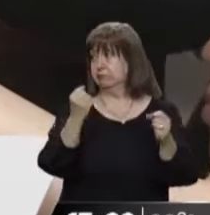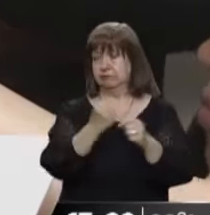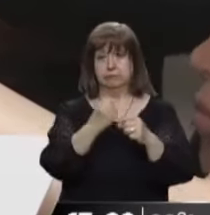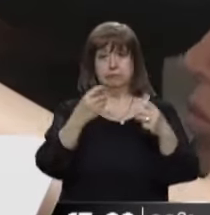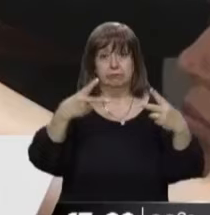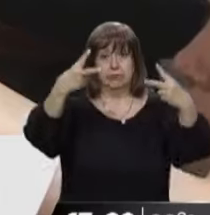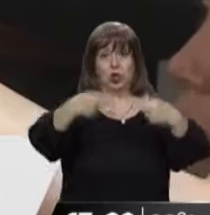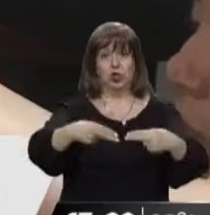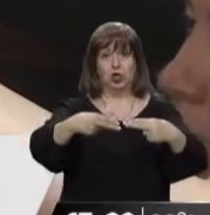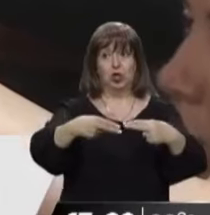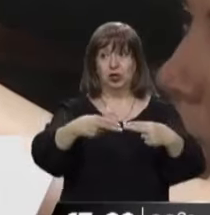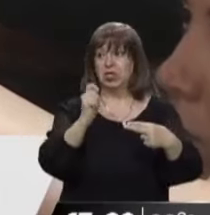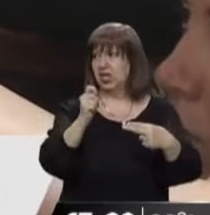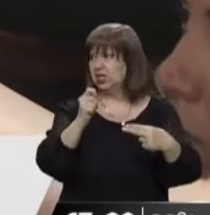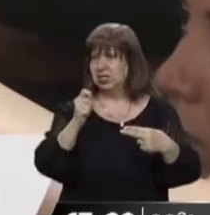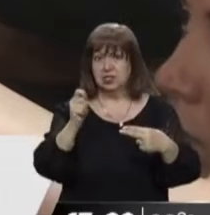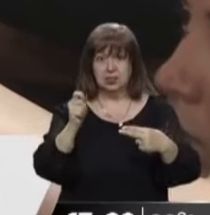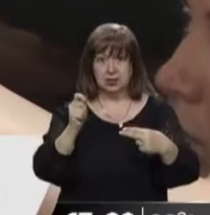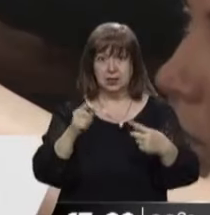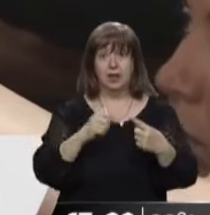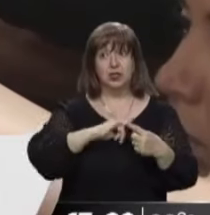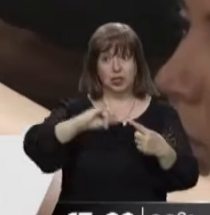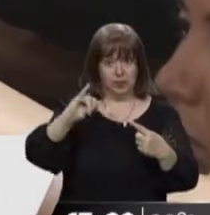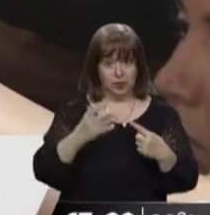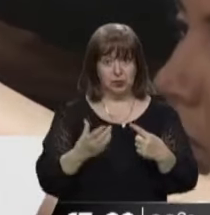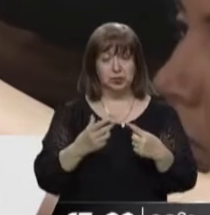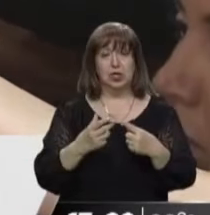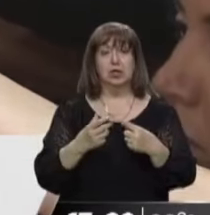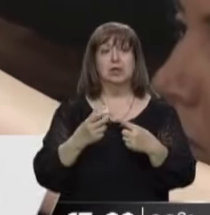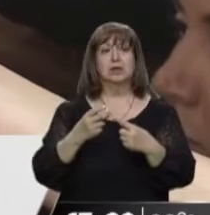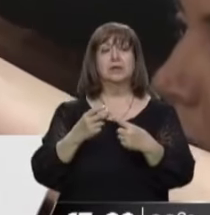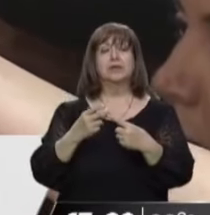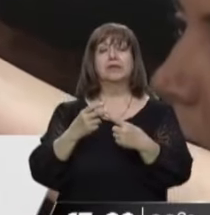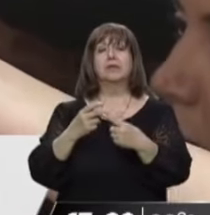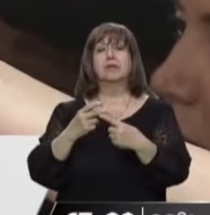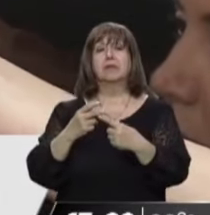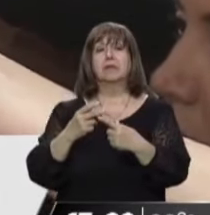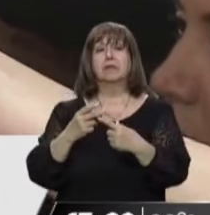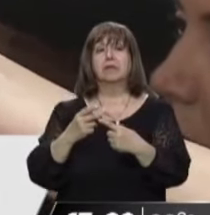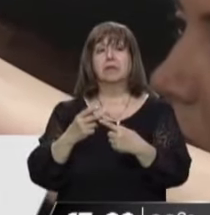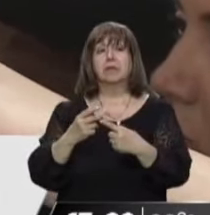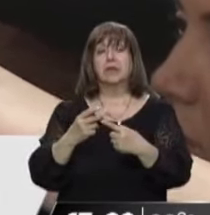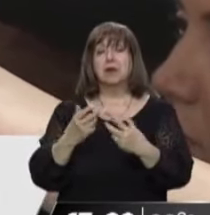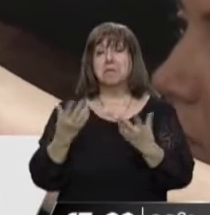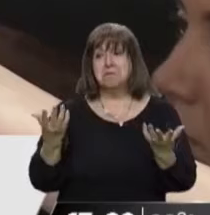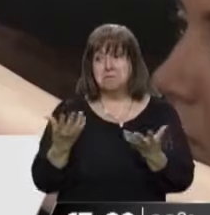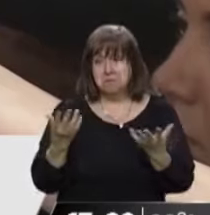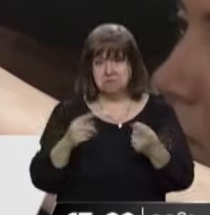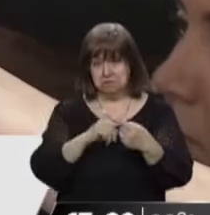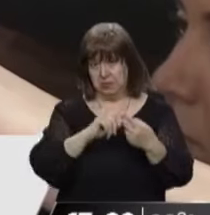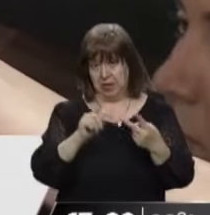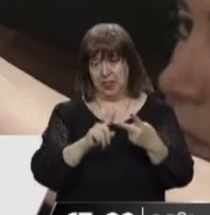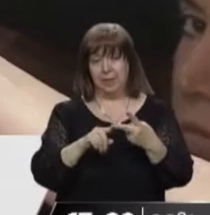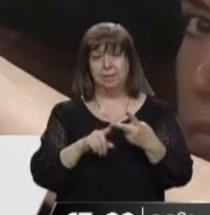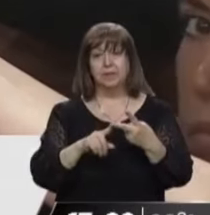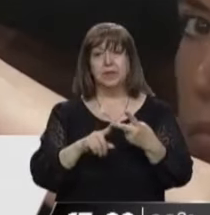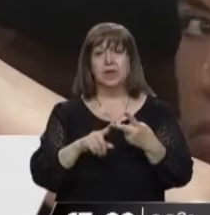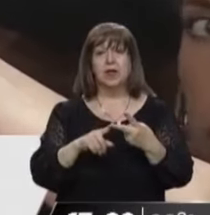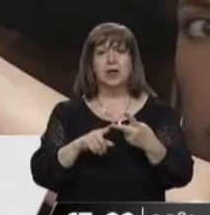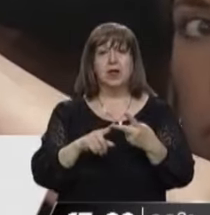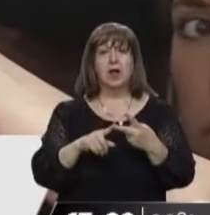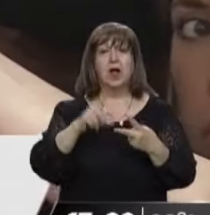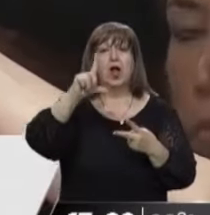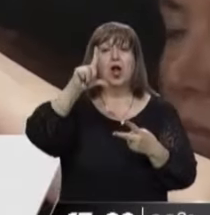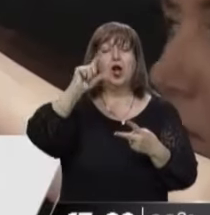la municipalidad durante mucho tiempo. Lo denuncié, Marco Gil Duplessis, por ejemplo, es uno de los denunciados. Todavía no avanza la causa. Enriquecimiento de